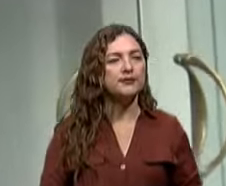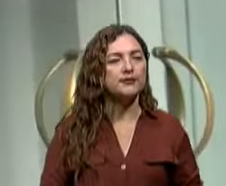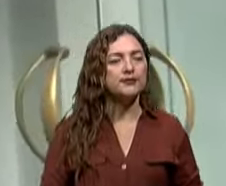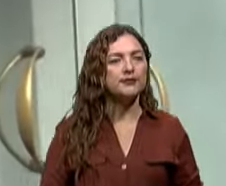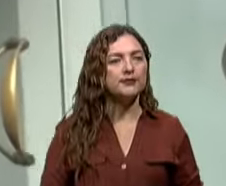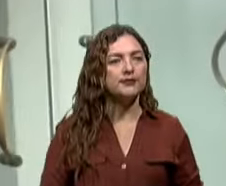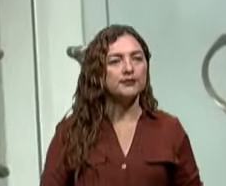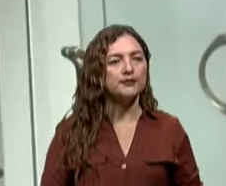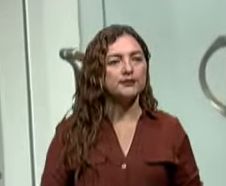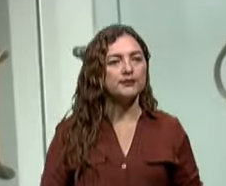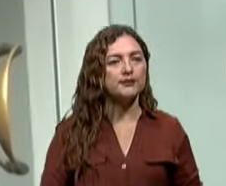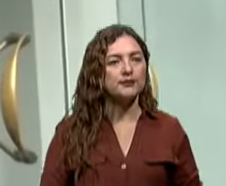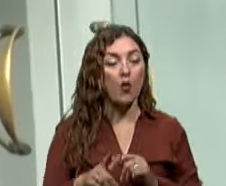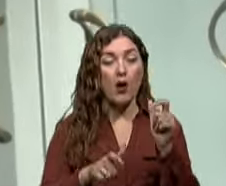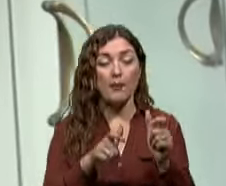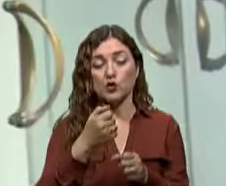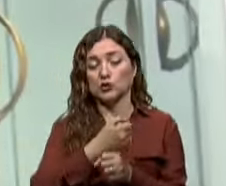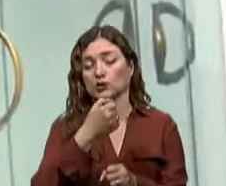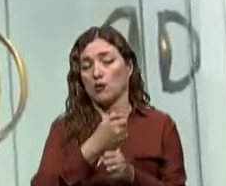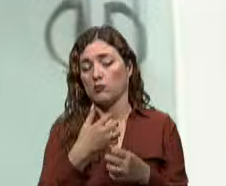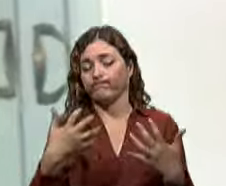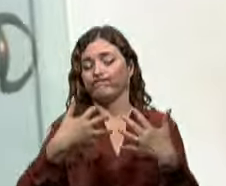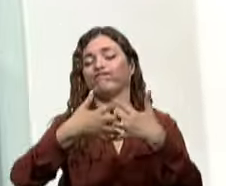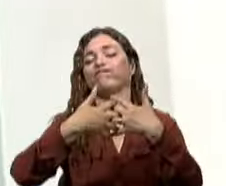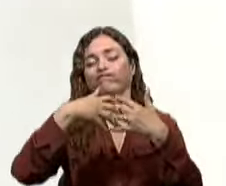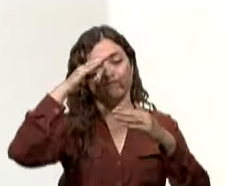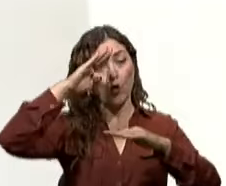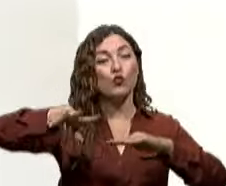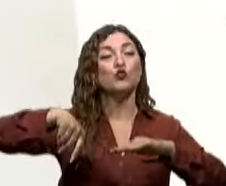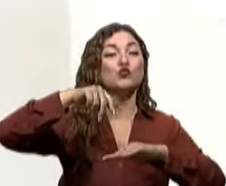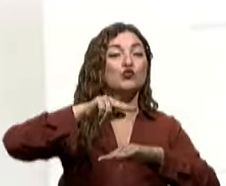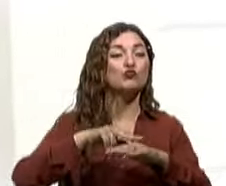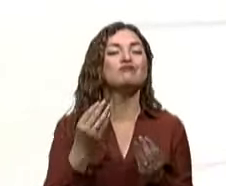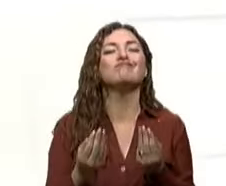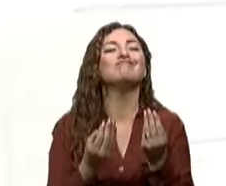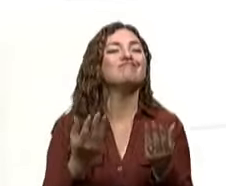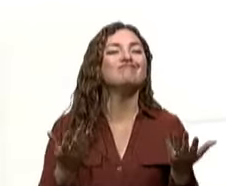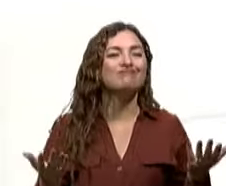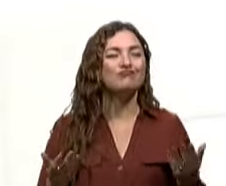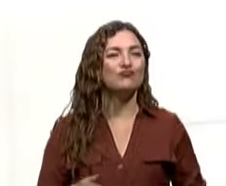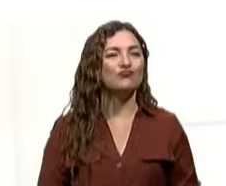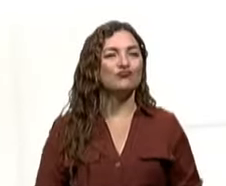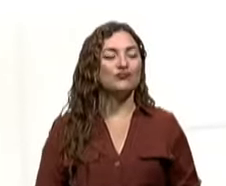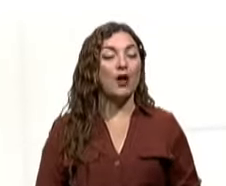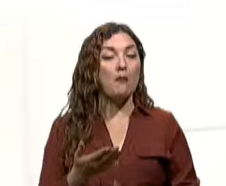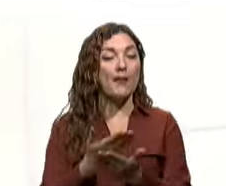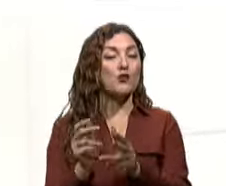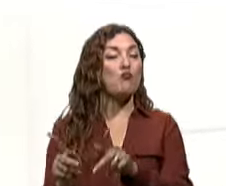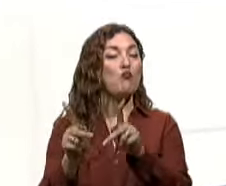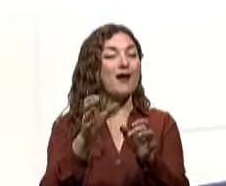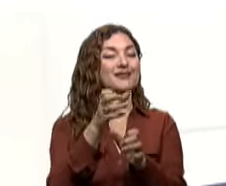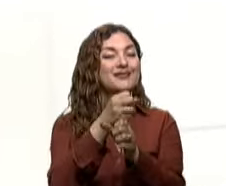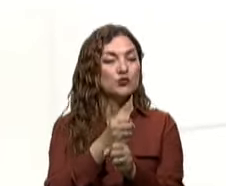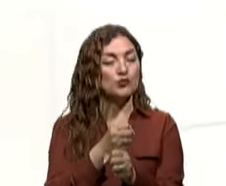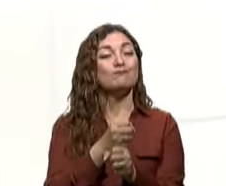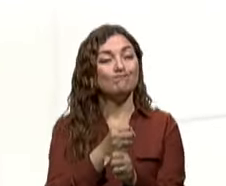Nosotros conjuntamente con la ciudadanía estamos trabajando articuladamente con la Policía Nacional para proponer un plan de seguridad para